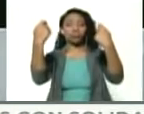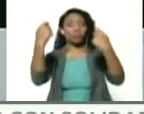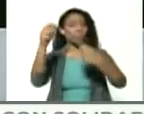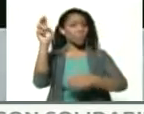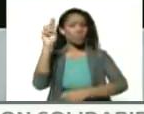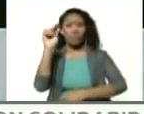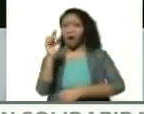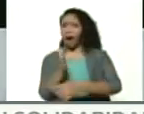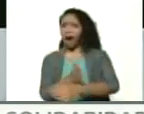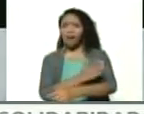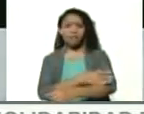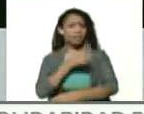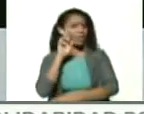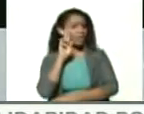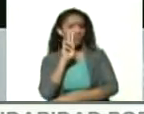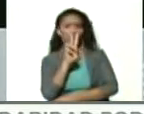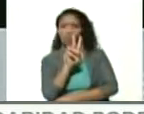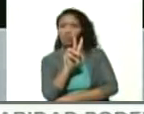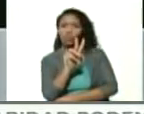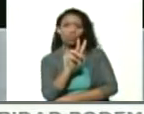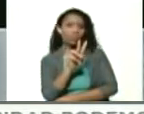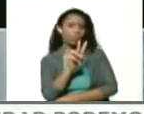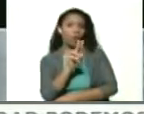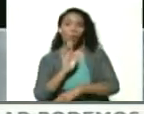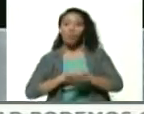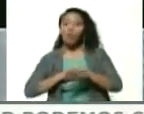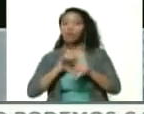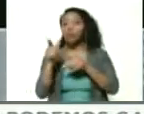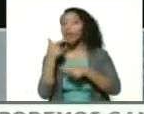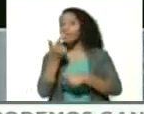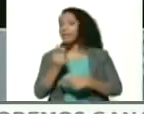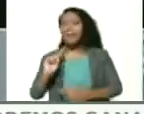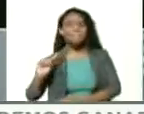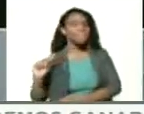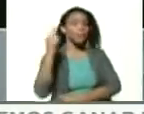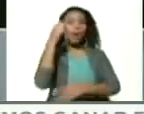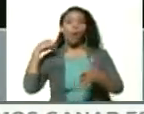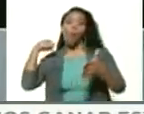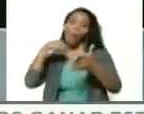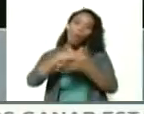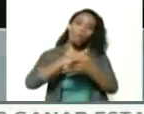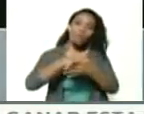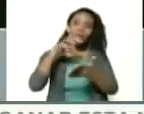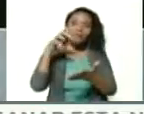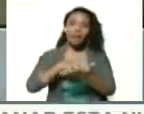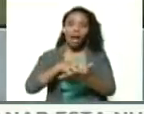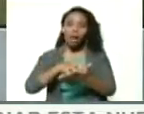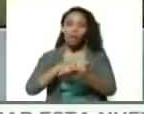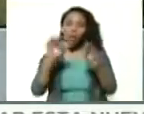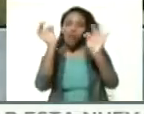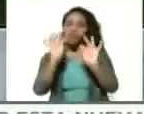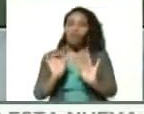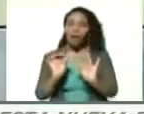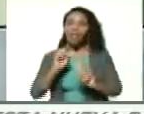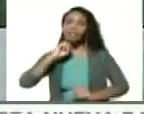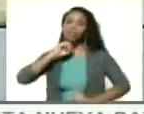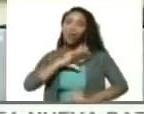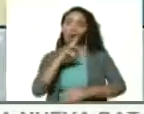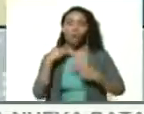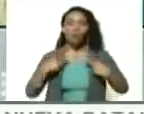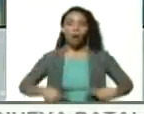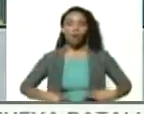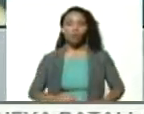nunca antes vista. Por eso se dice que fue el primer golpe de Estado mediático de la historia de la